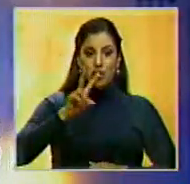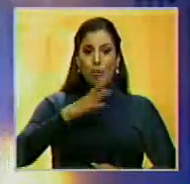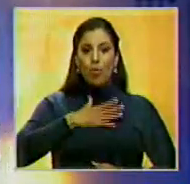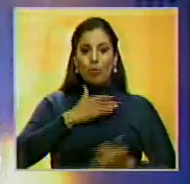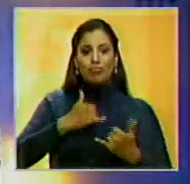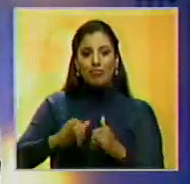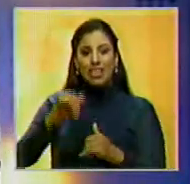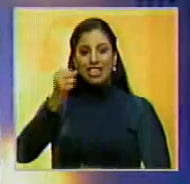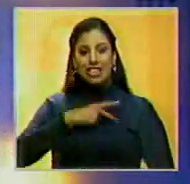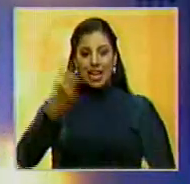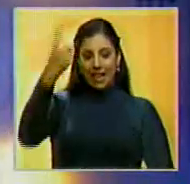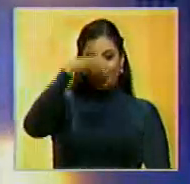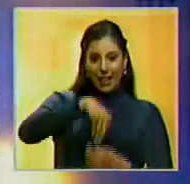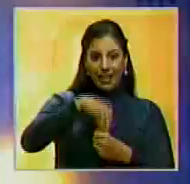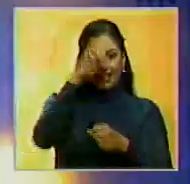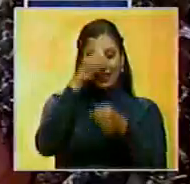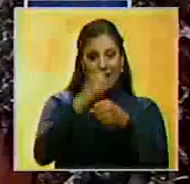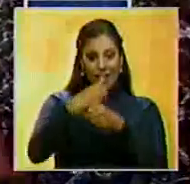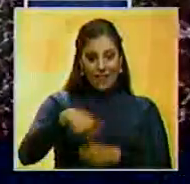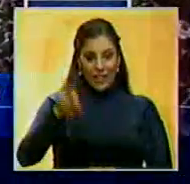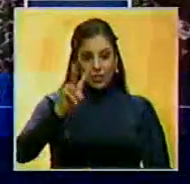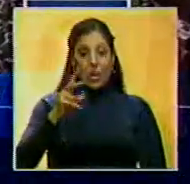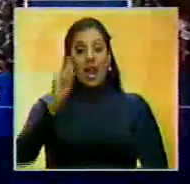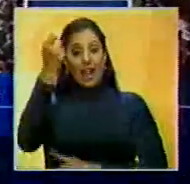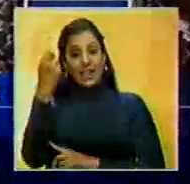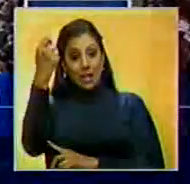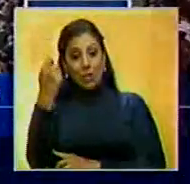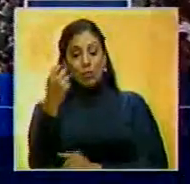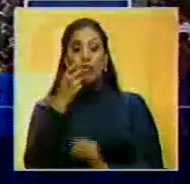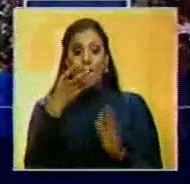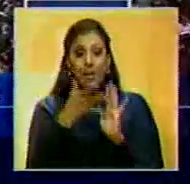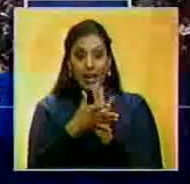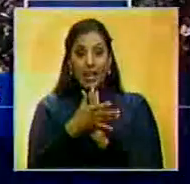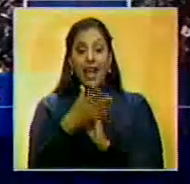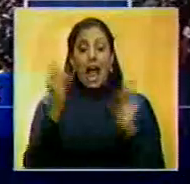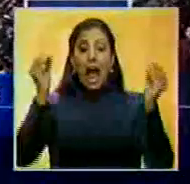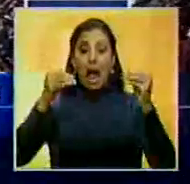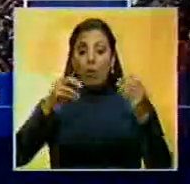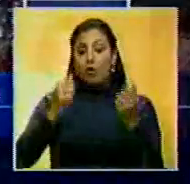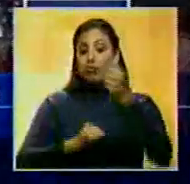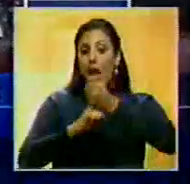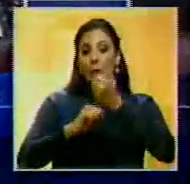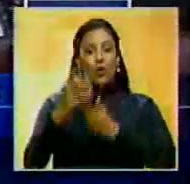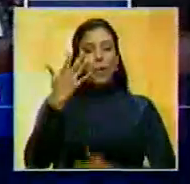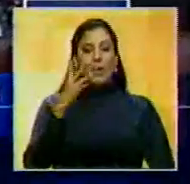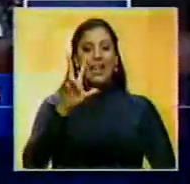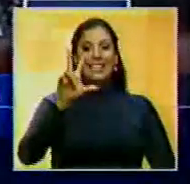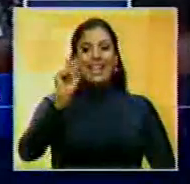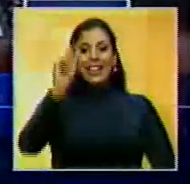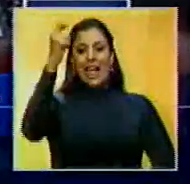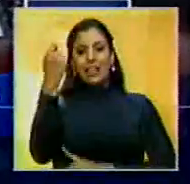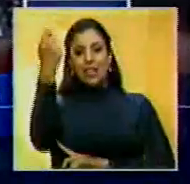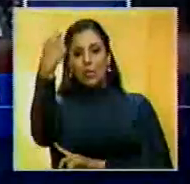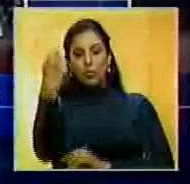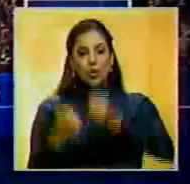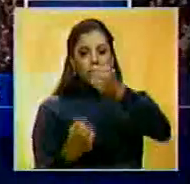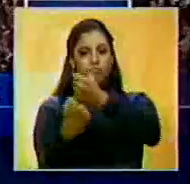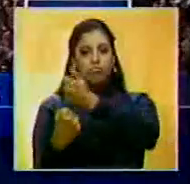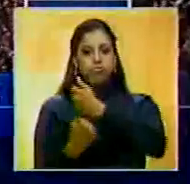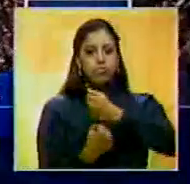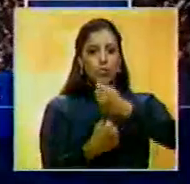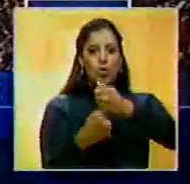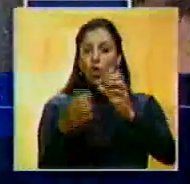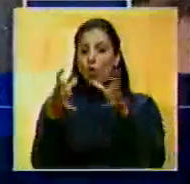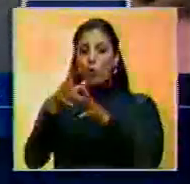origen chileno Braulio hatar el diputado chileno Daniel farcas señaló que el acuerdo fue apoyado por más de 30 parlamentarios de diversas